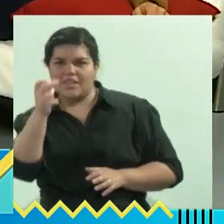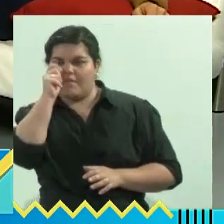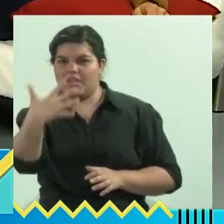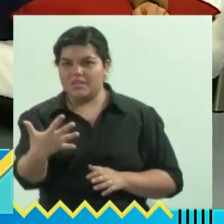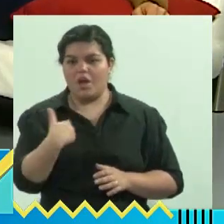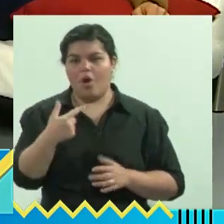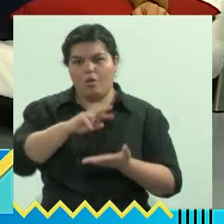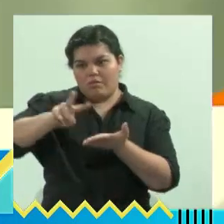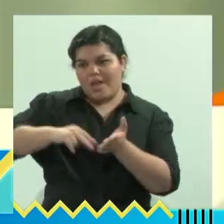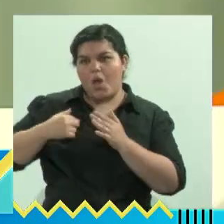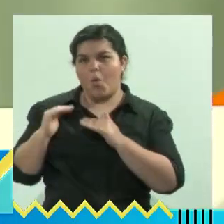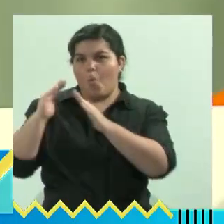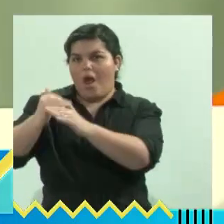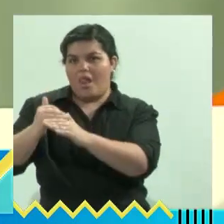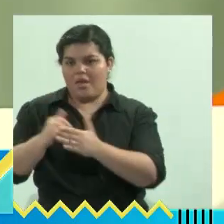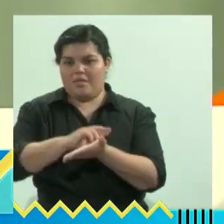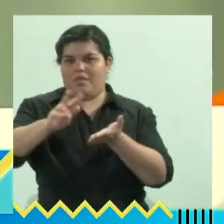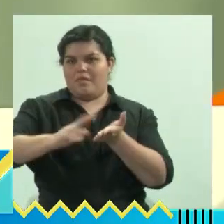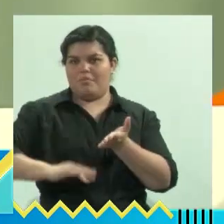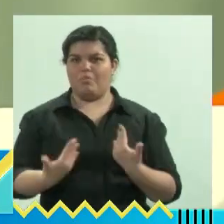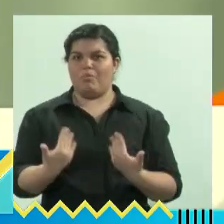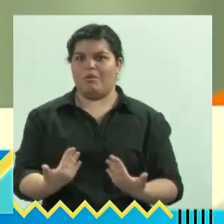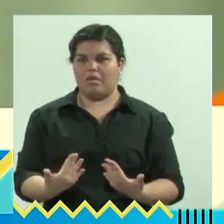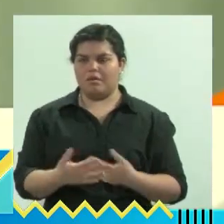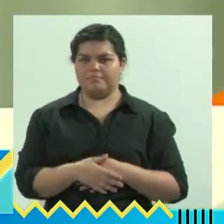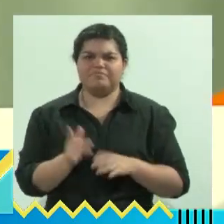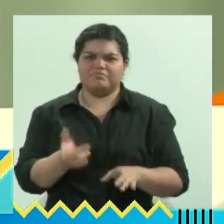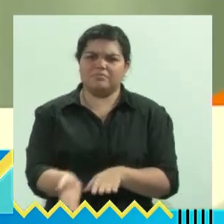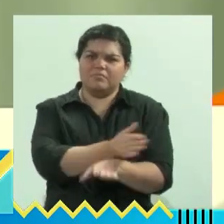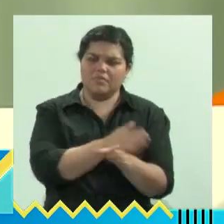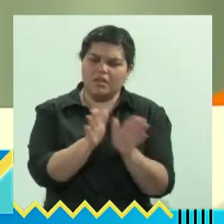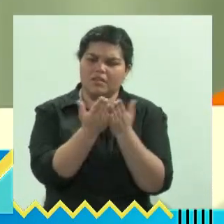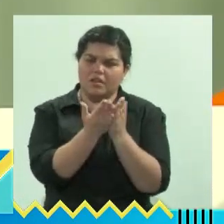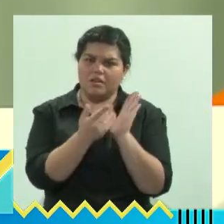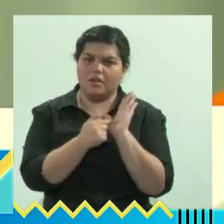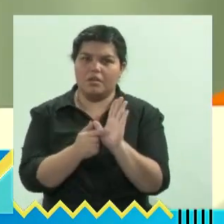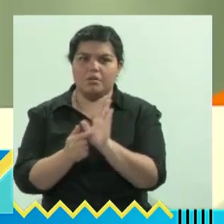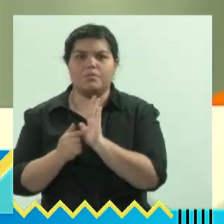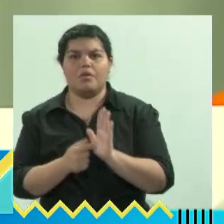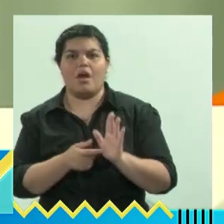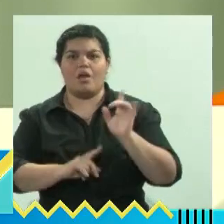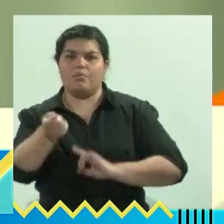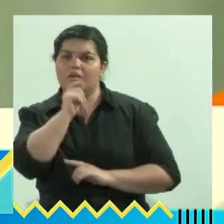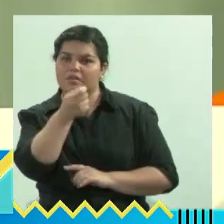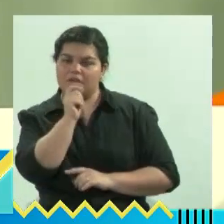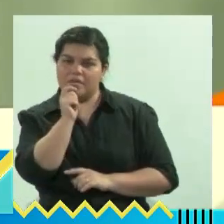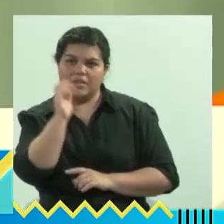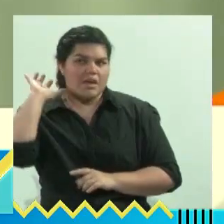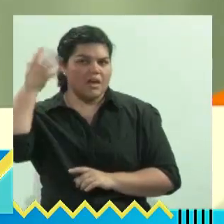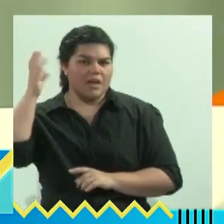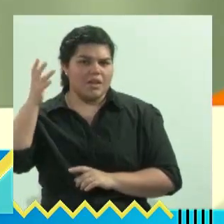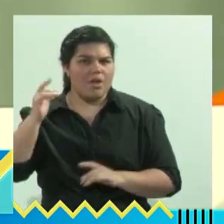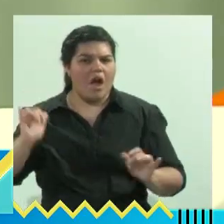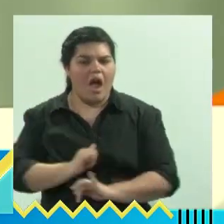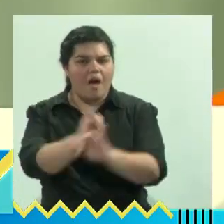gente. Incluso en un momento cuando, previo a la salida del libro, me hacían algunas entrevistas por radio, yo decía, yo no lo recomiendo